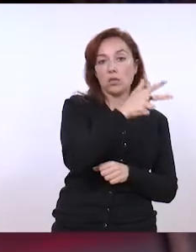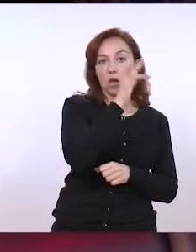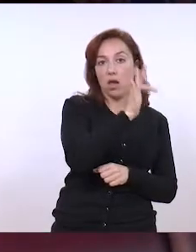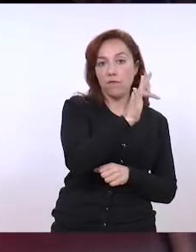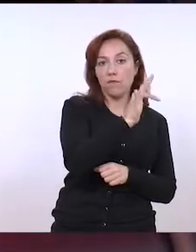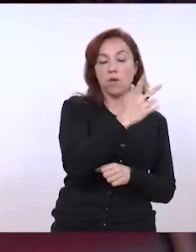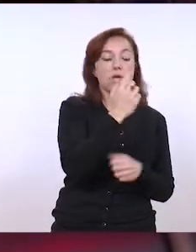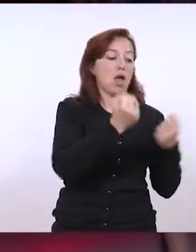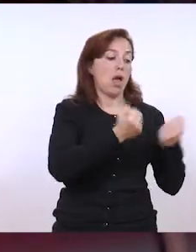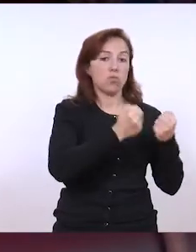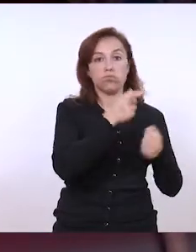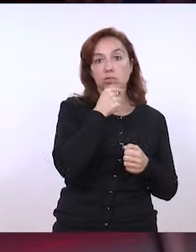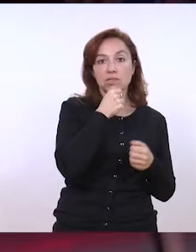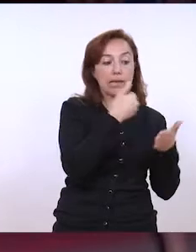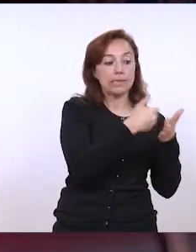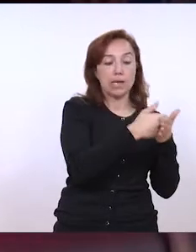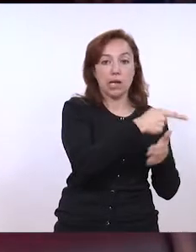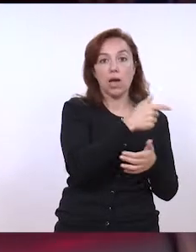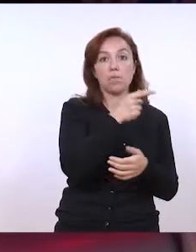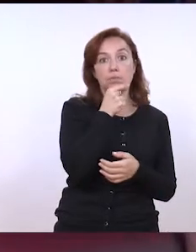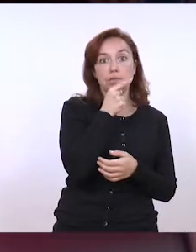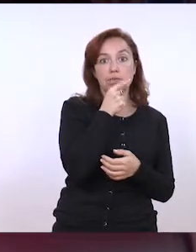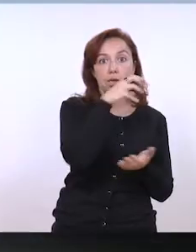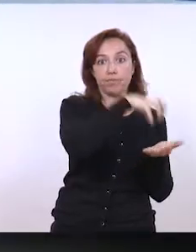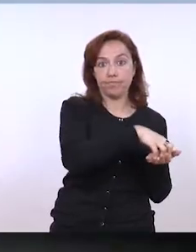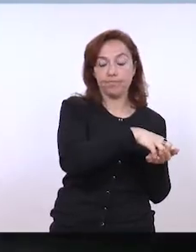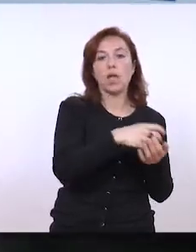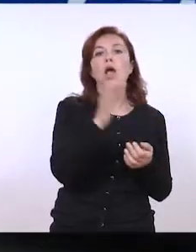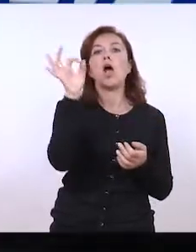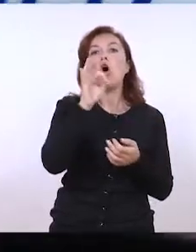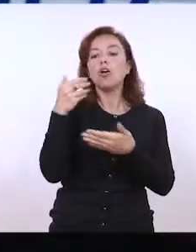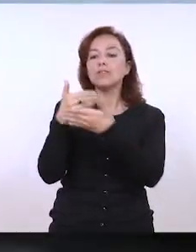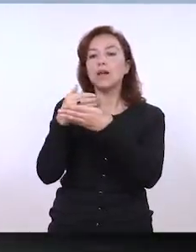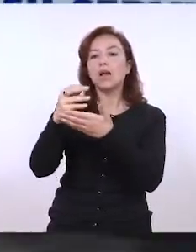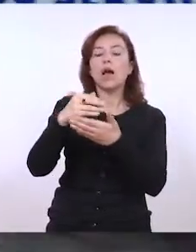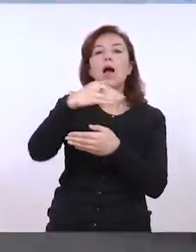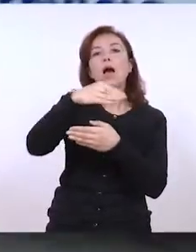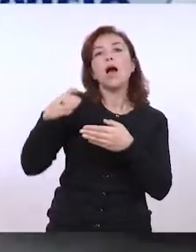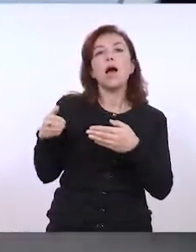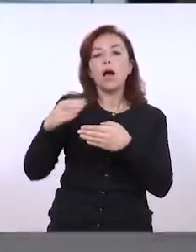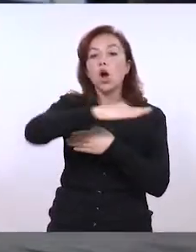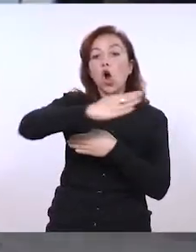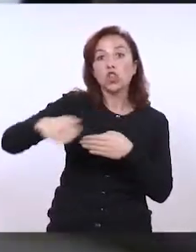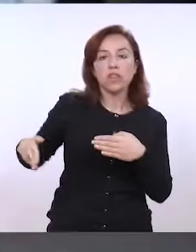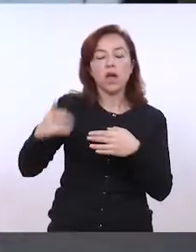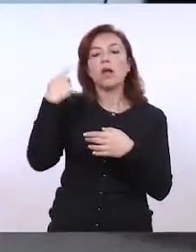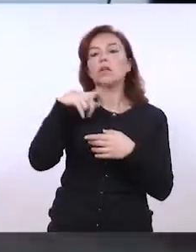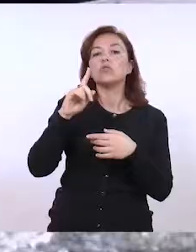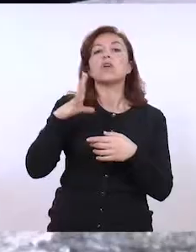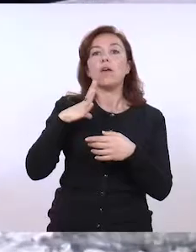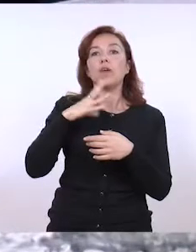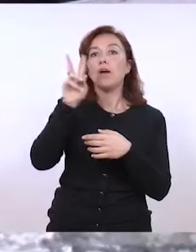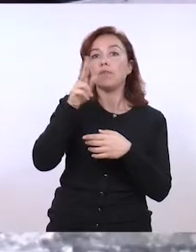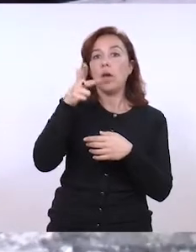con vehículos que estaban operando cerca de la jefatura. O sobre la costa, que era donde el equipamiento analógico VHF tenía